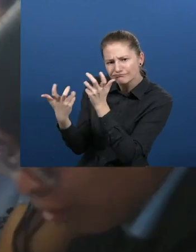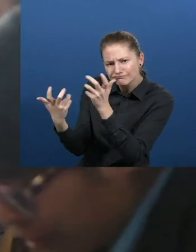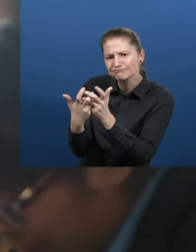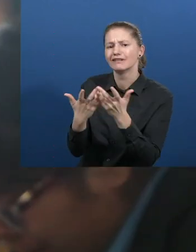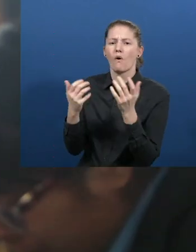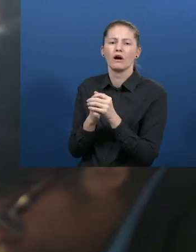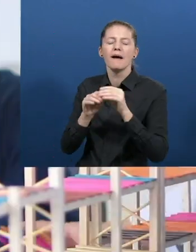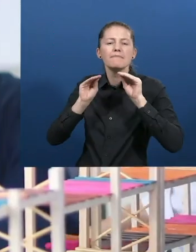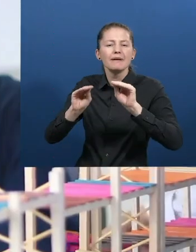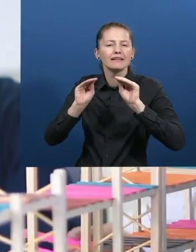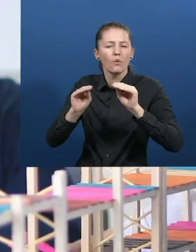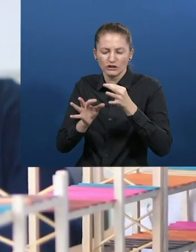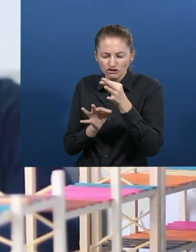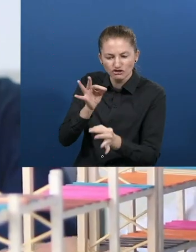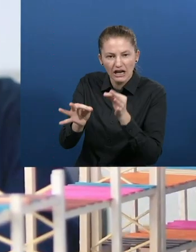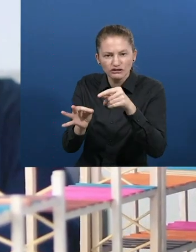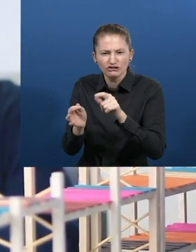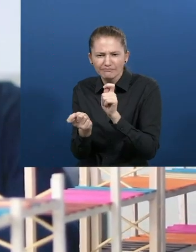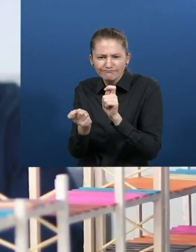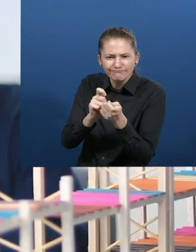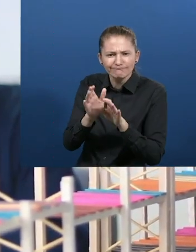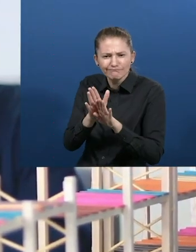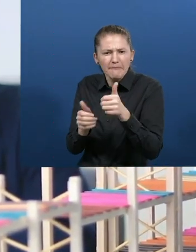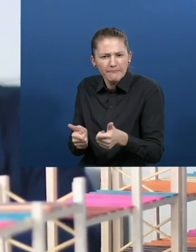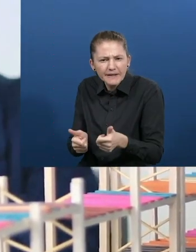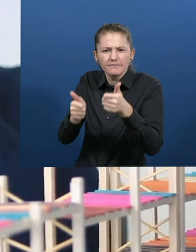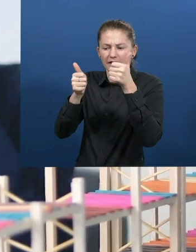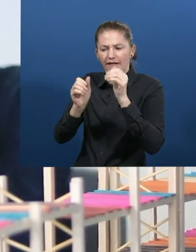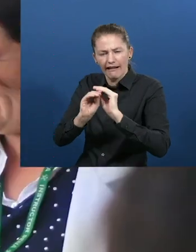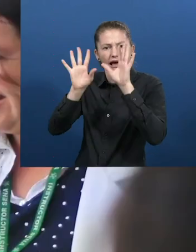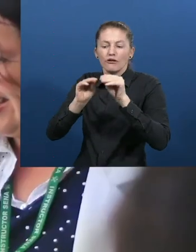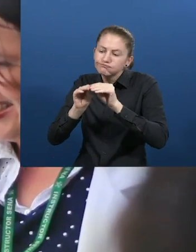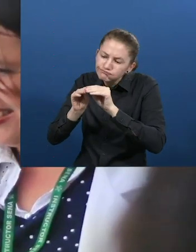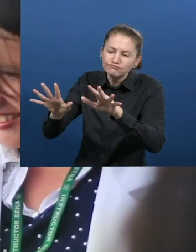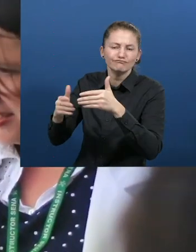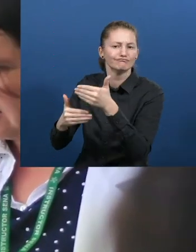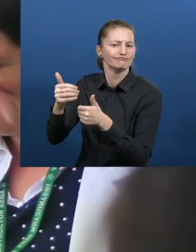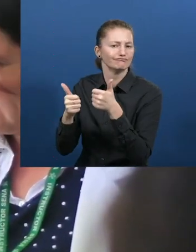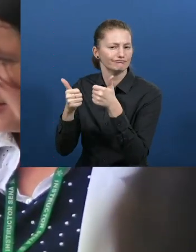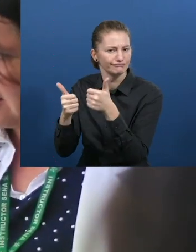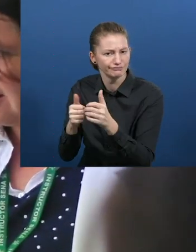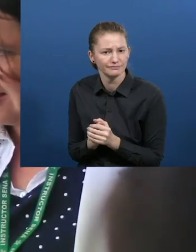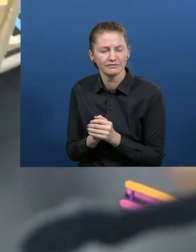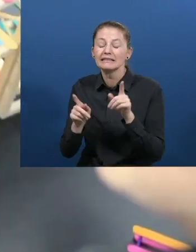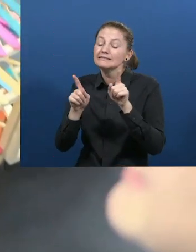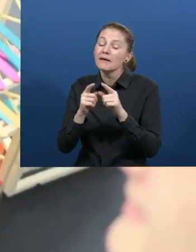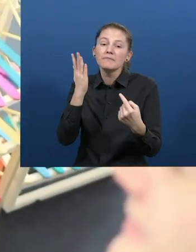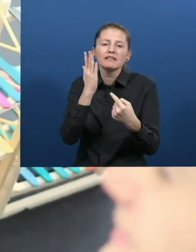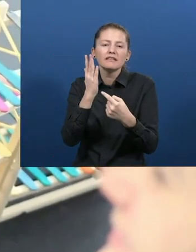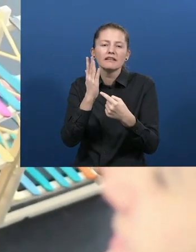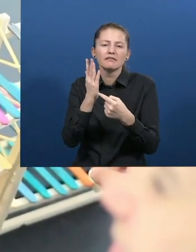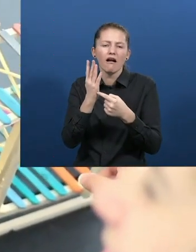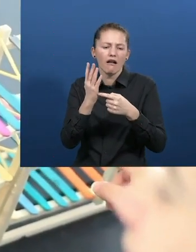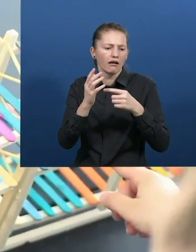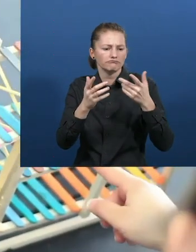y definición e implementación de estrategias pedagógicas y disposición en ayudas técnicas, tecnológicas para el desarrollo adecuado de los procesos